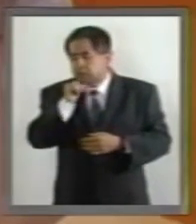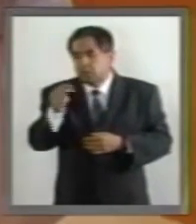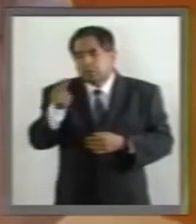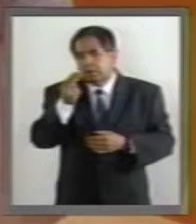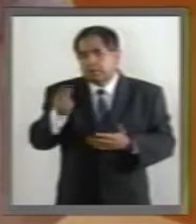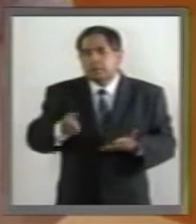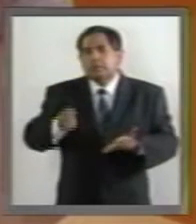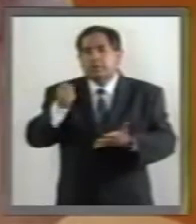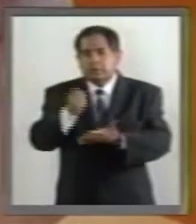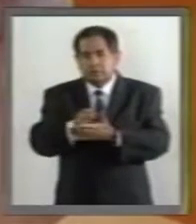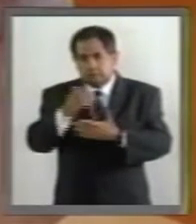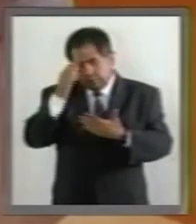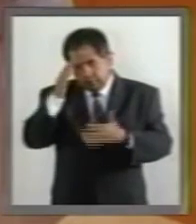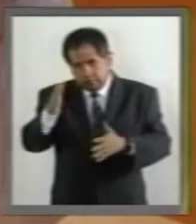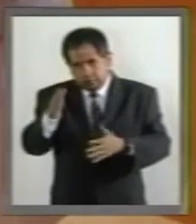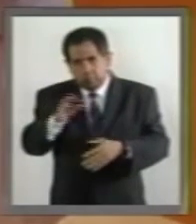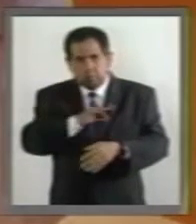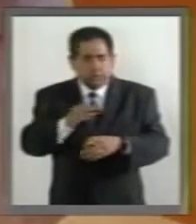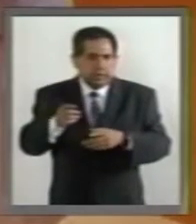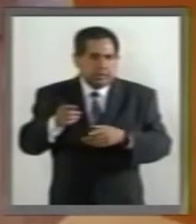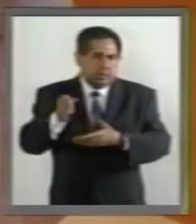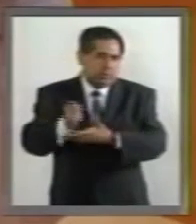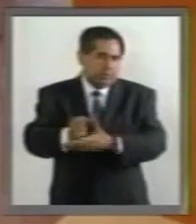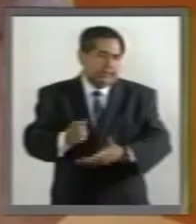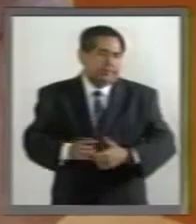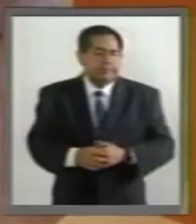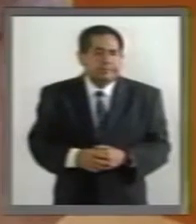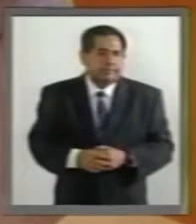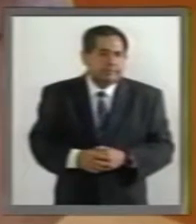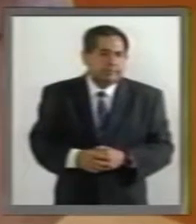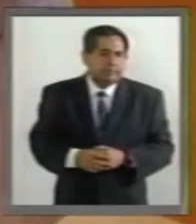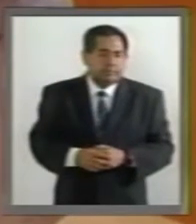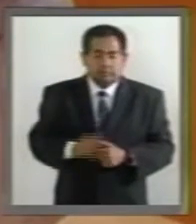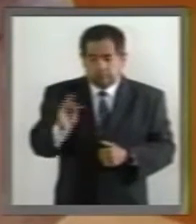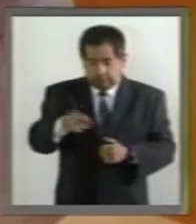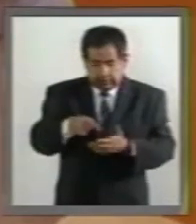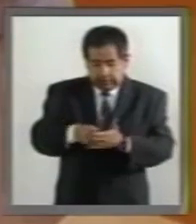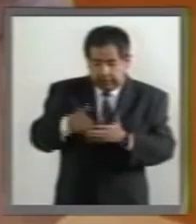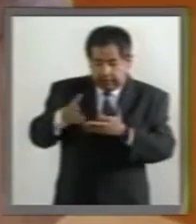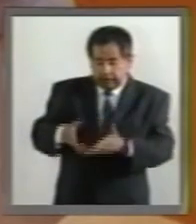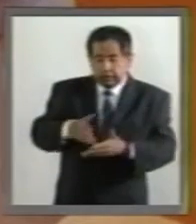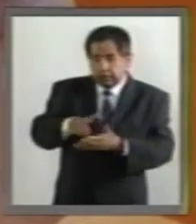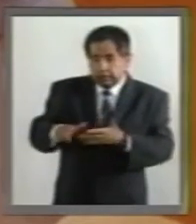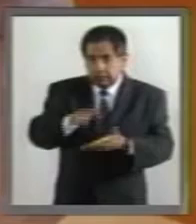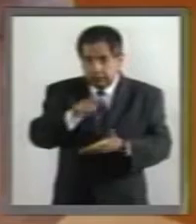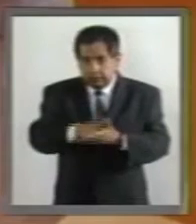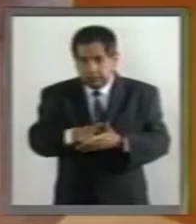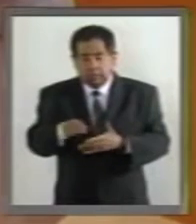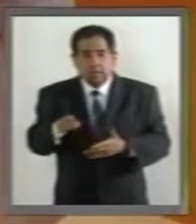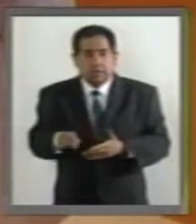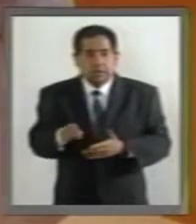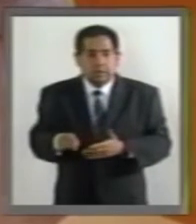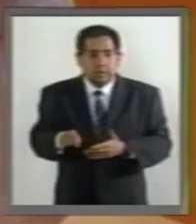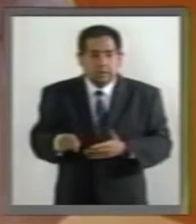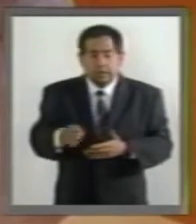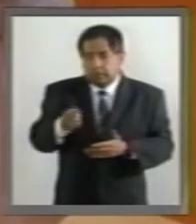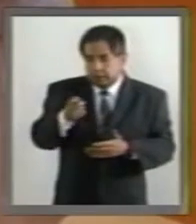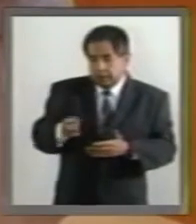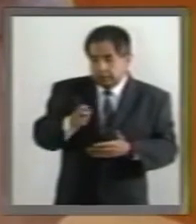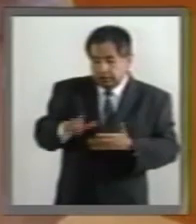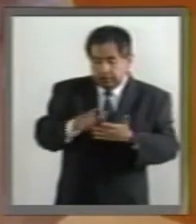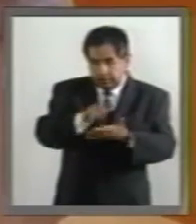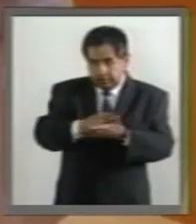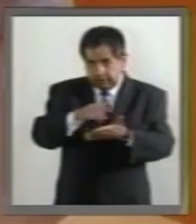Diputados conozca de ellas. Es decir, como está establecido en la ley, así como está